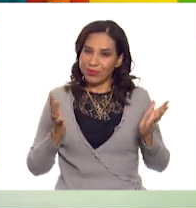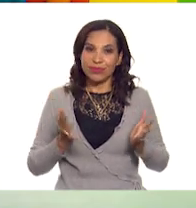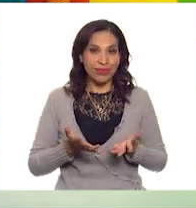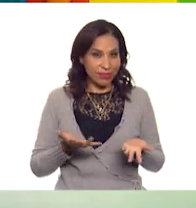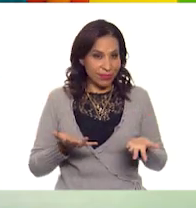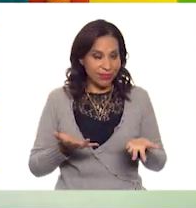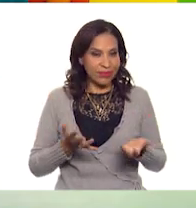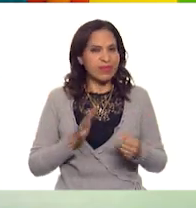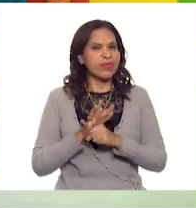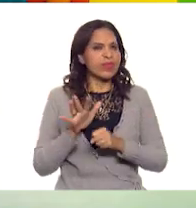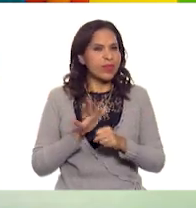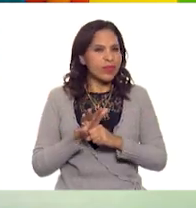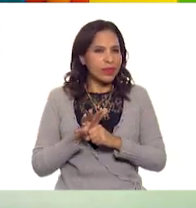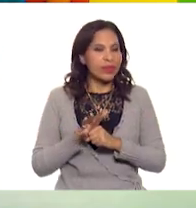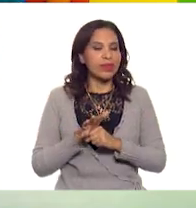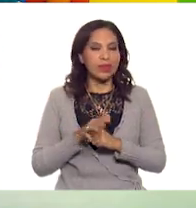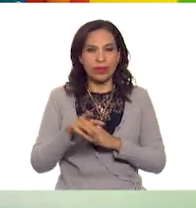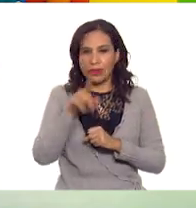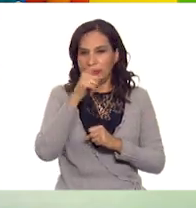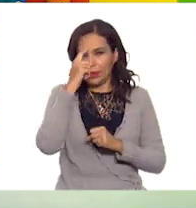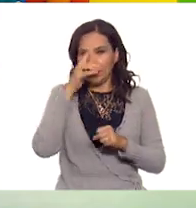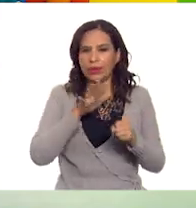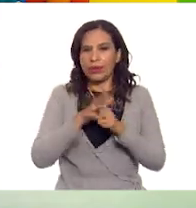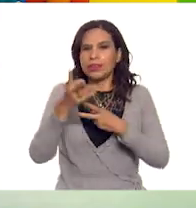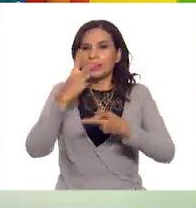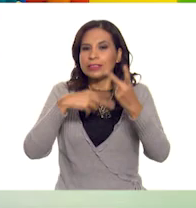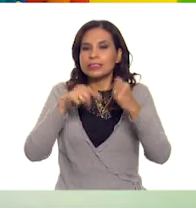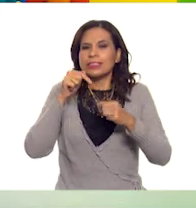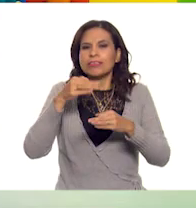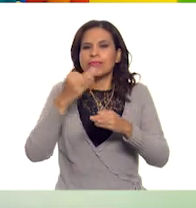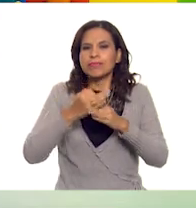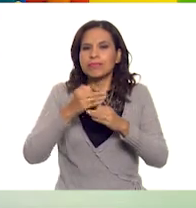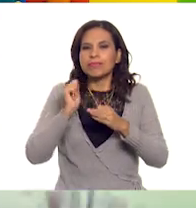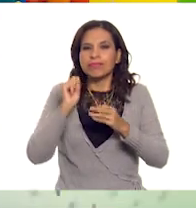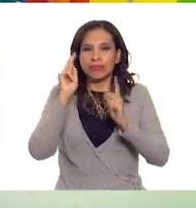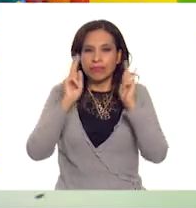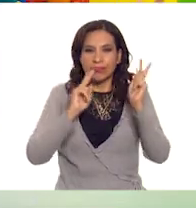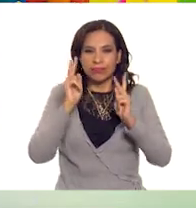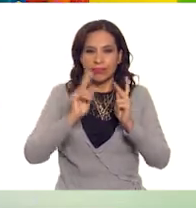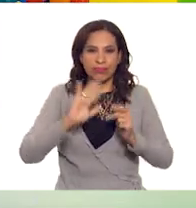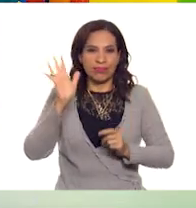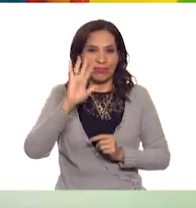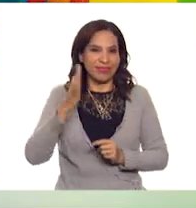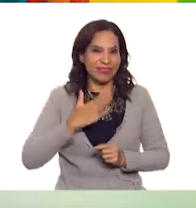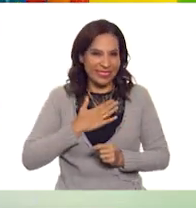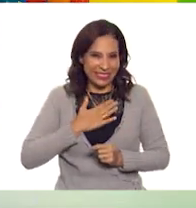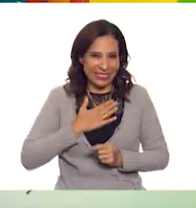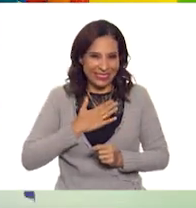sí? Sí. Adivinen quién vino a visitarnos. ¡Yo!